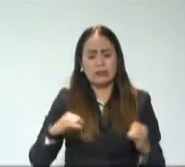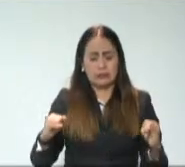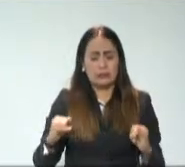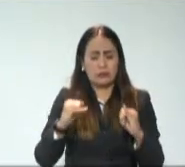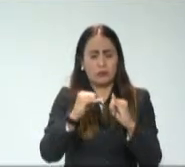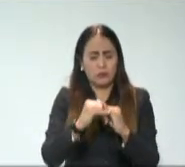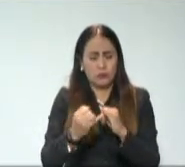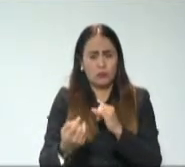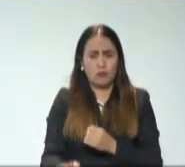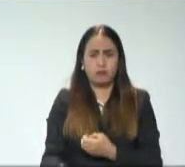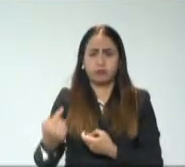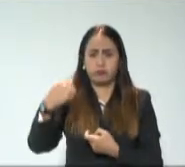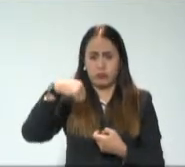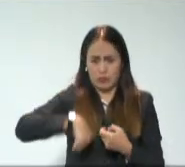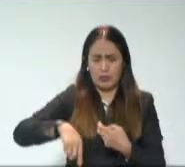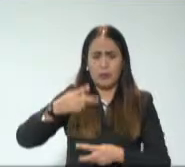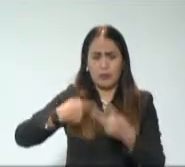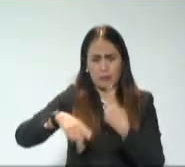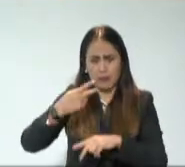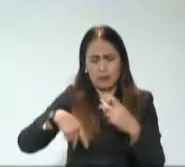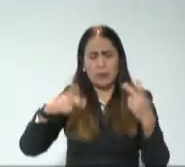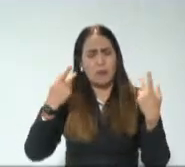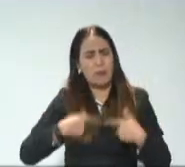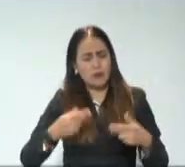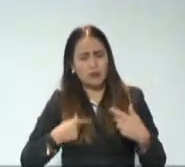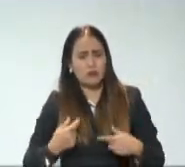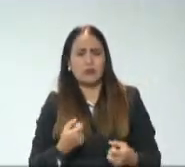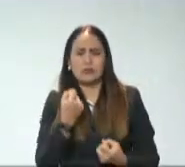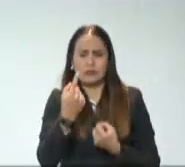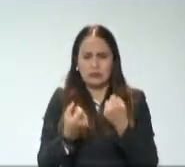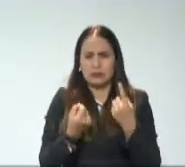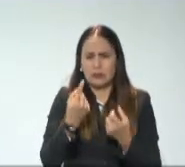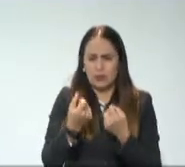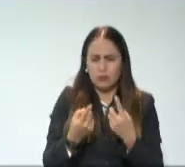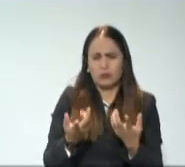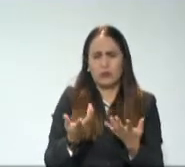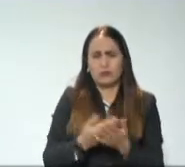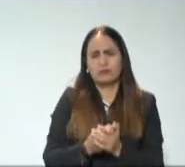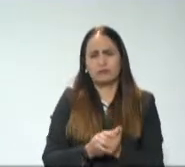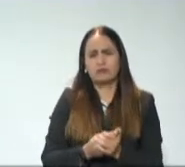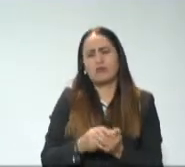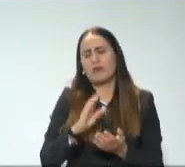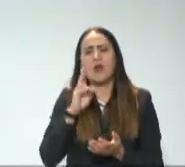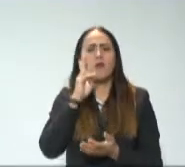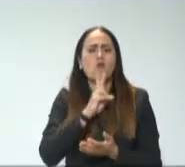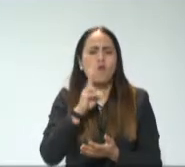institución eh distintos actores para que les